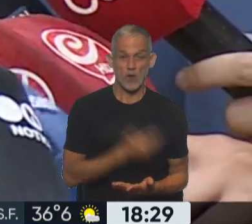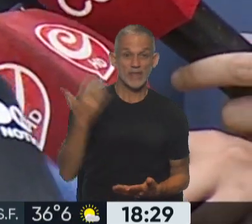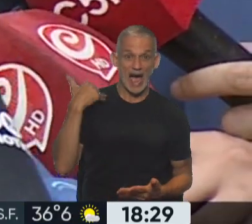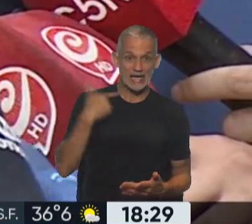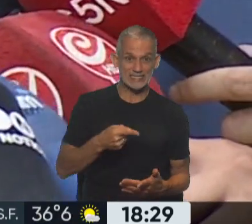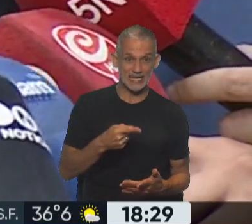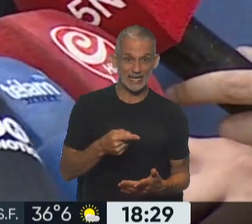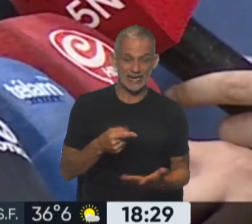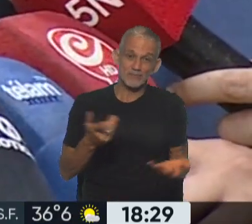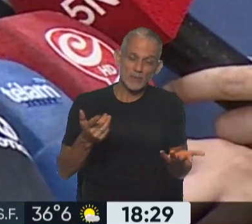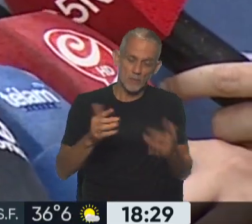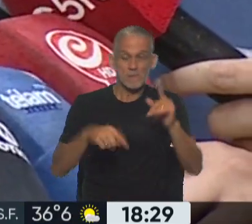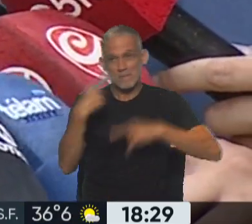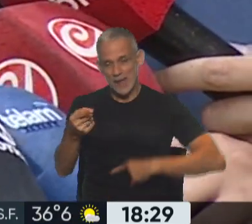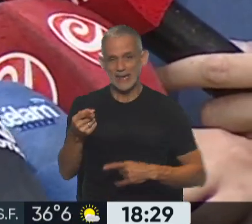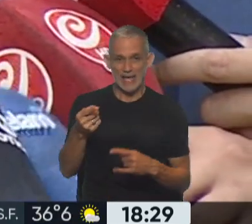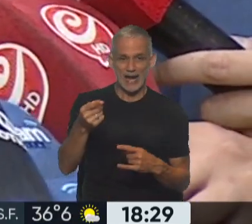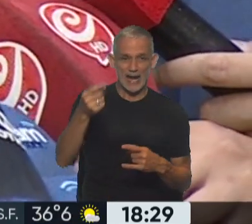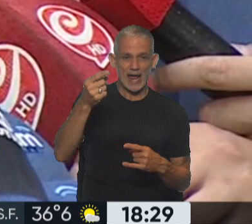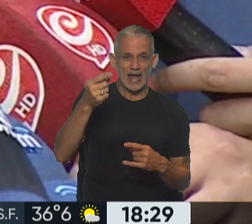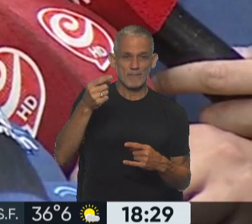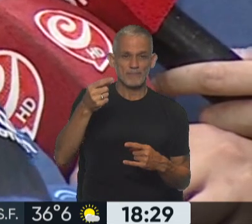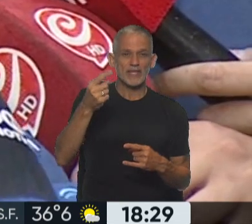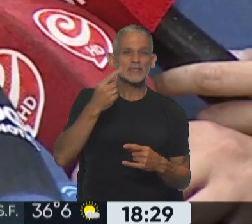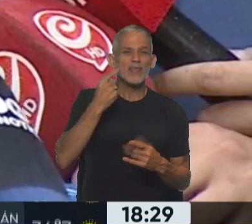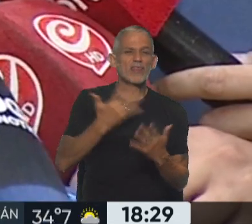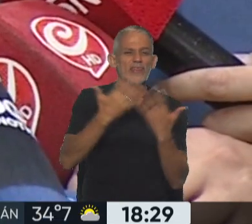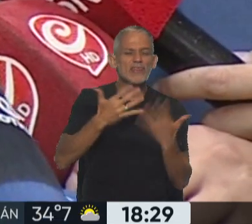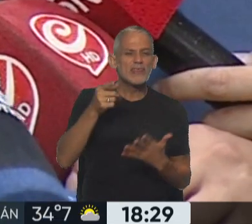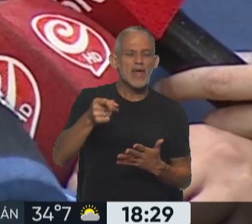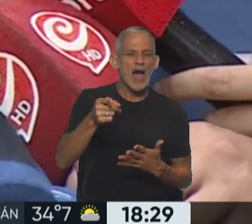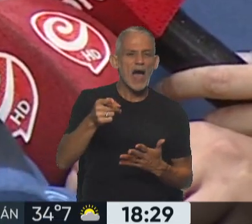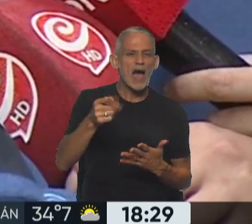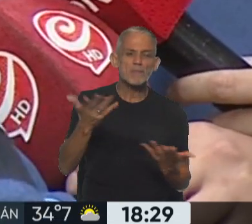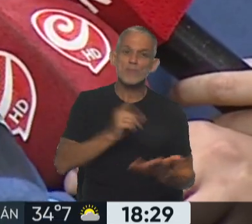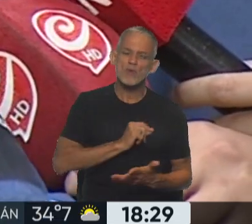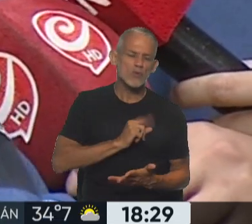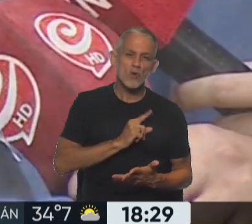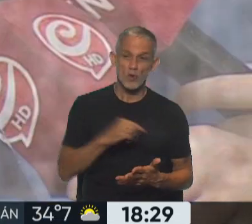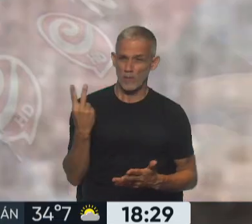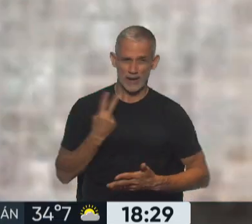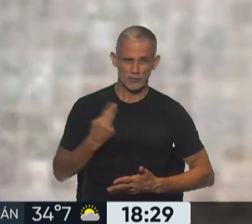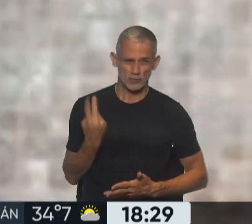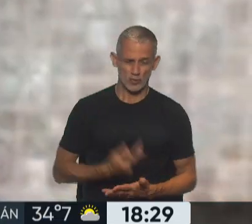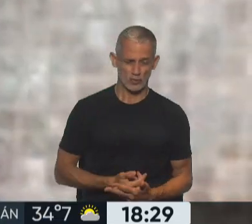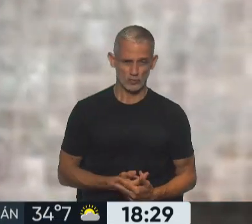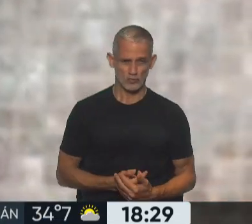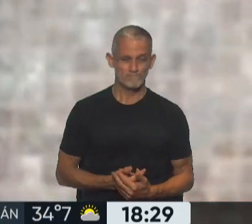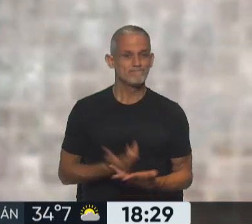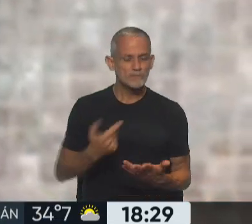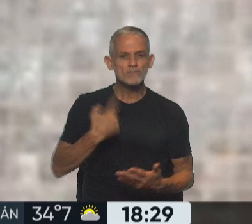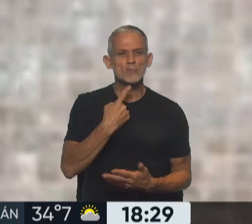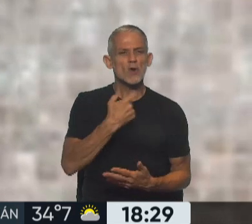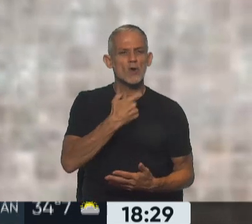fue... mañana... es un día de mucho dolor para nosotros y